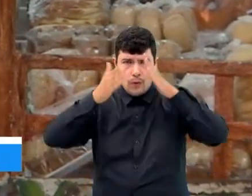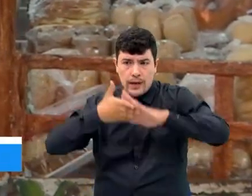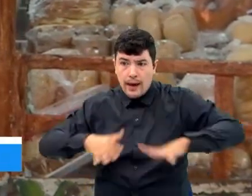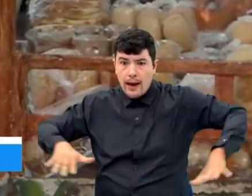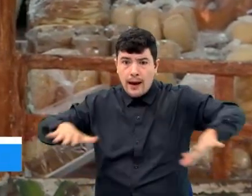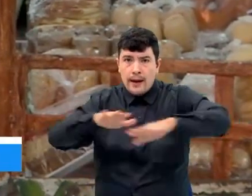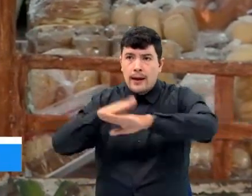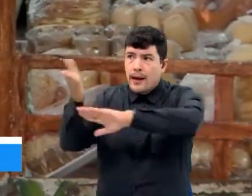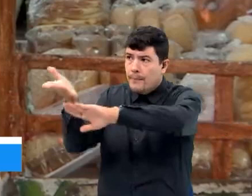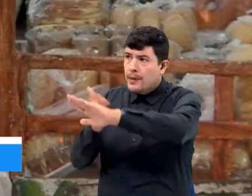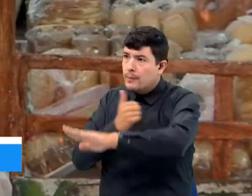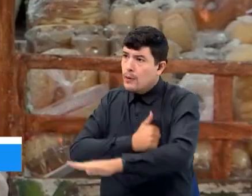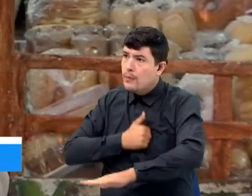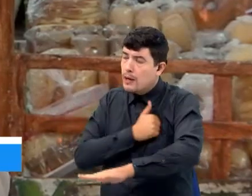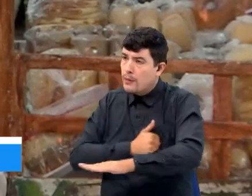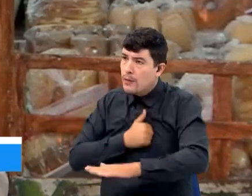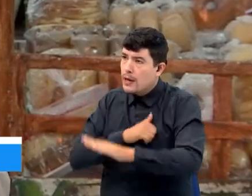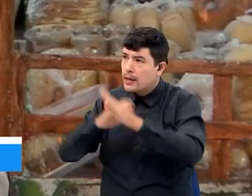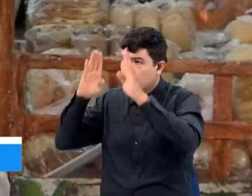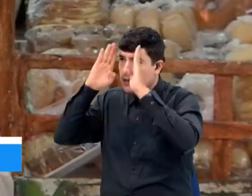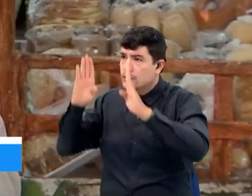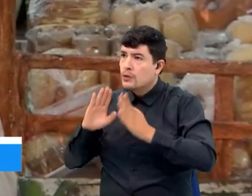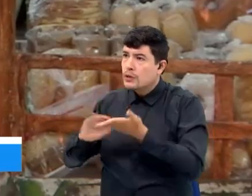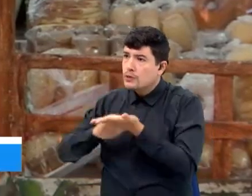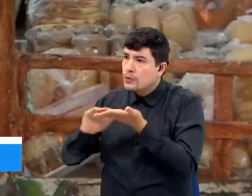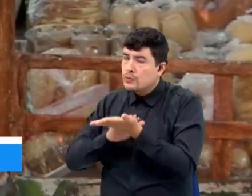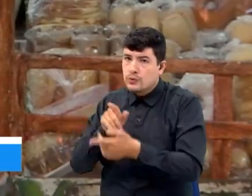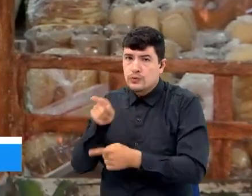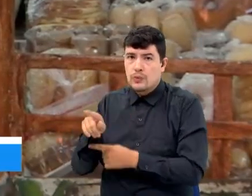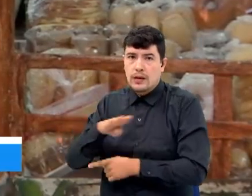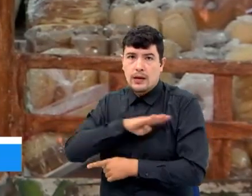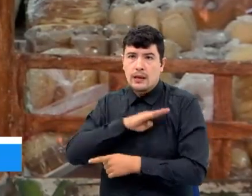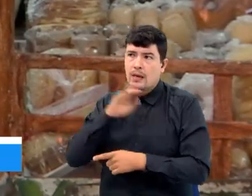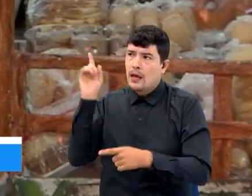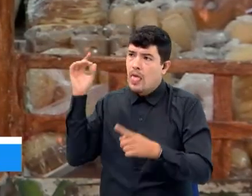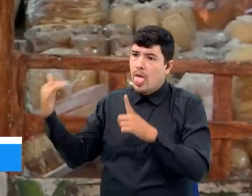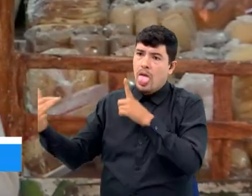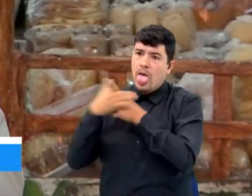afecta hace más de 20 años. Soy Valentina Vargas, para Oriente Noticias, estamos informando.